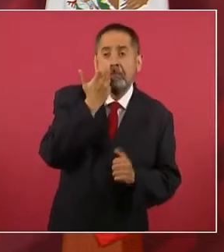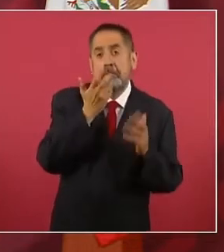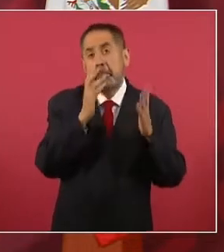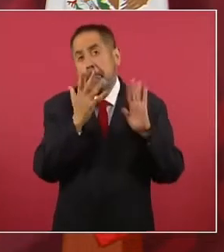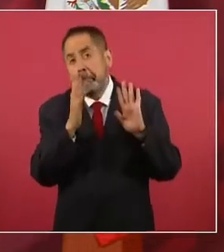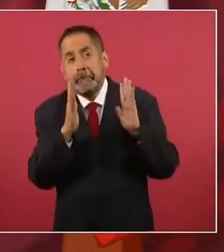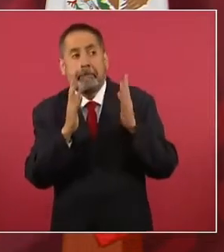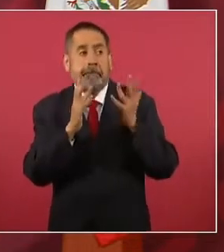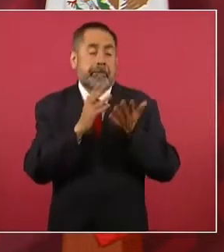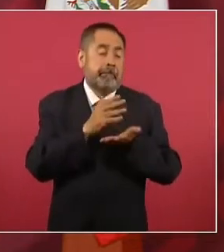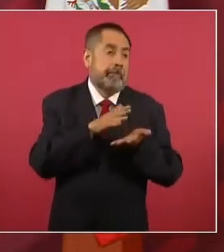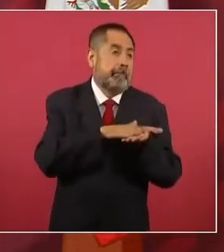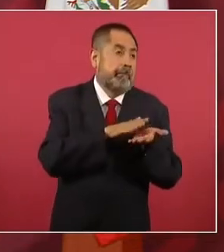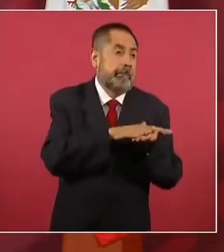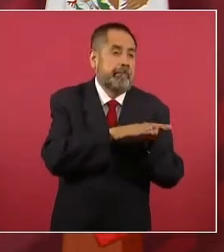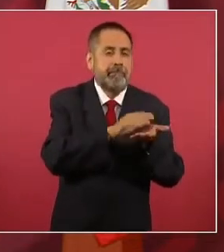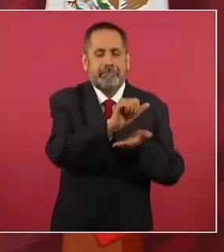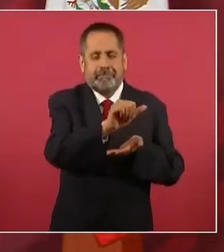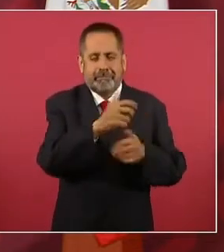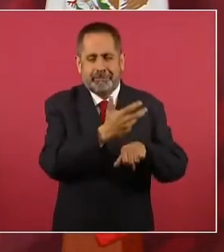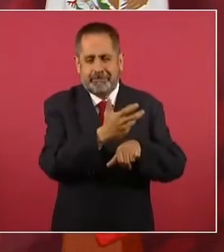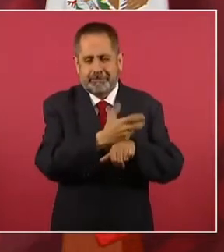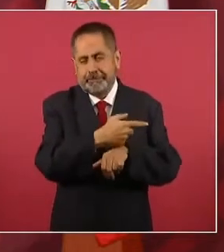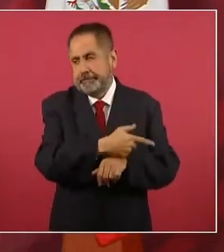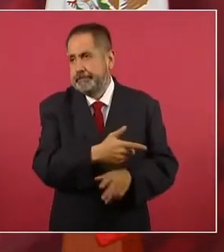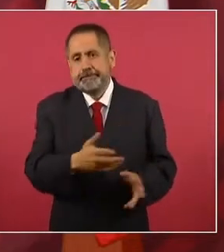del gobierno de Estados Unidos.